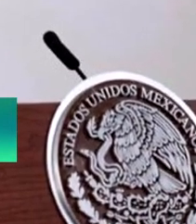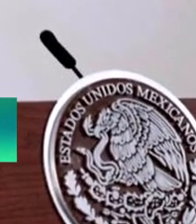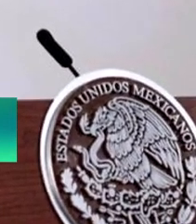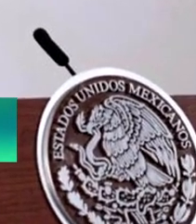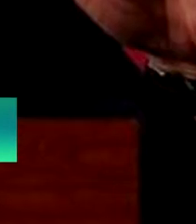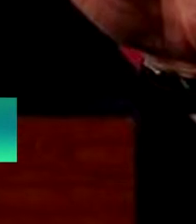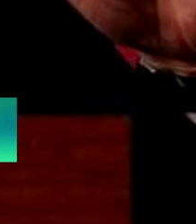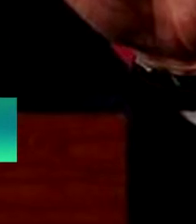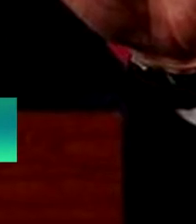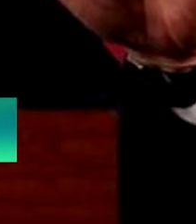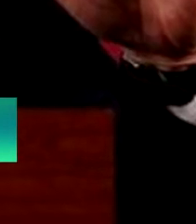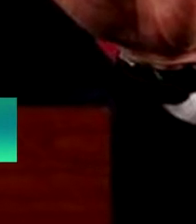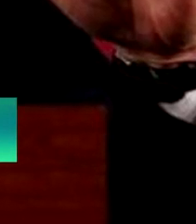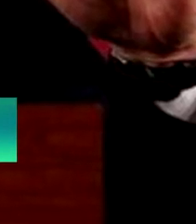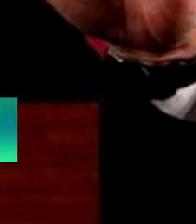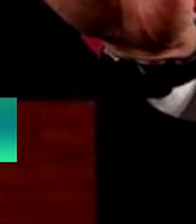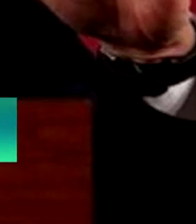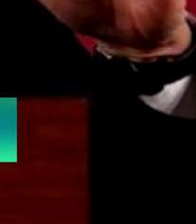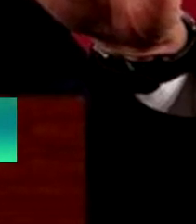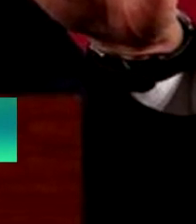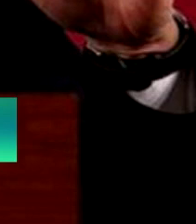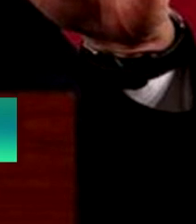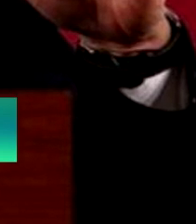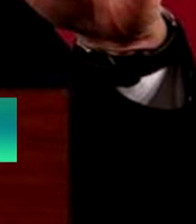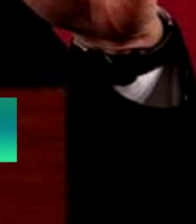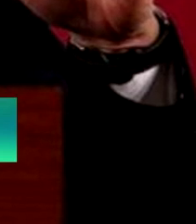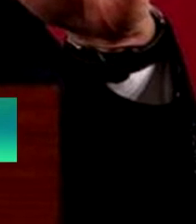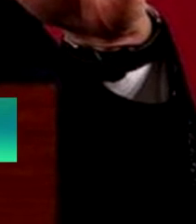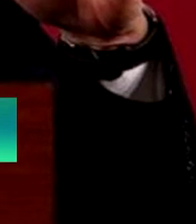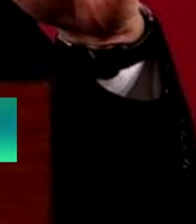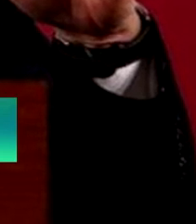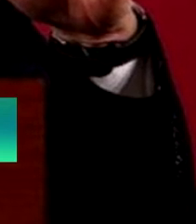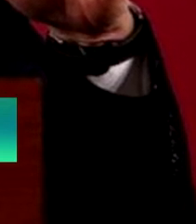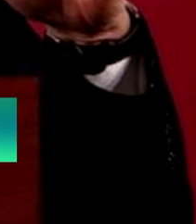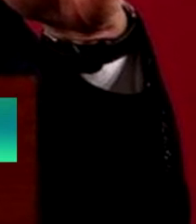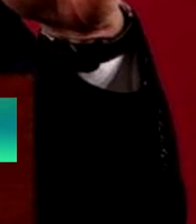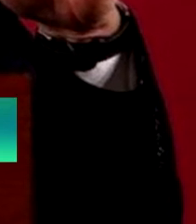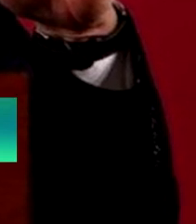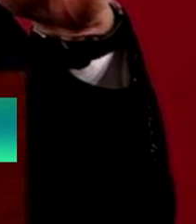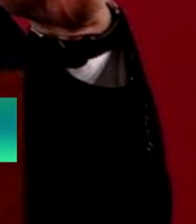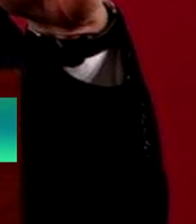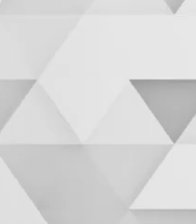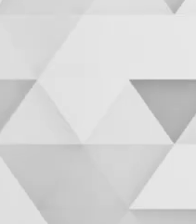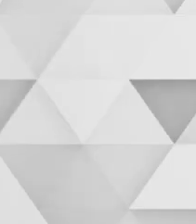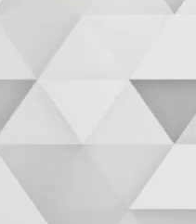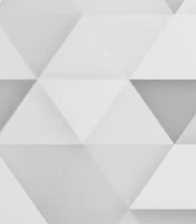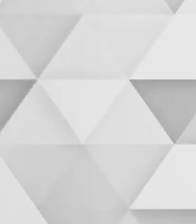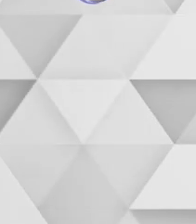5 de mayo en Puebla y se espera contar con la presencia del presidente de la República.